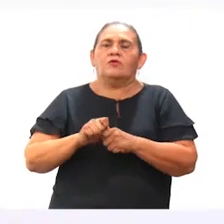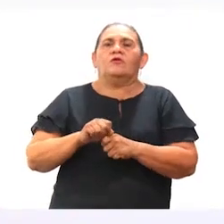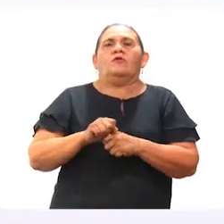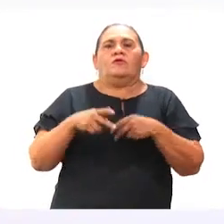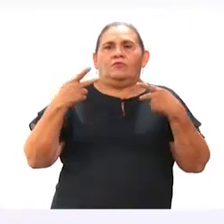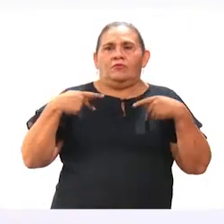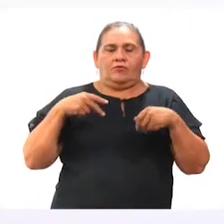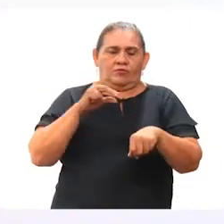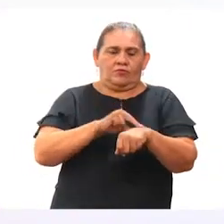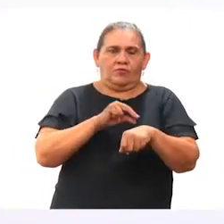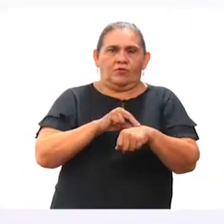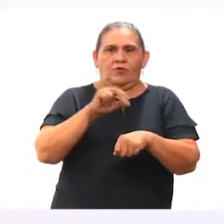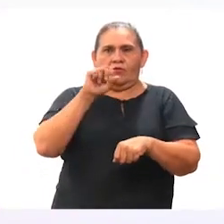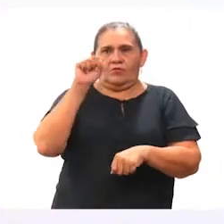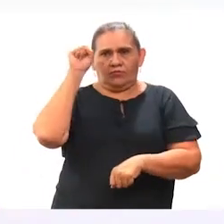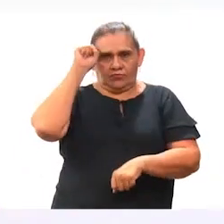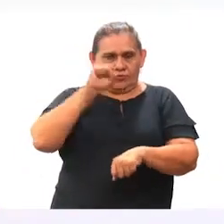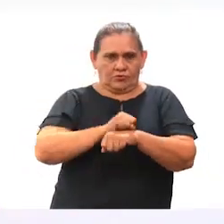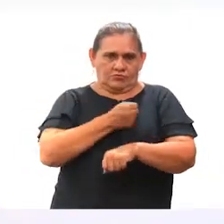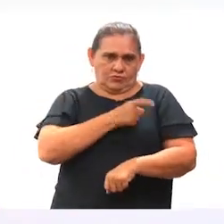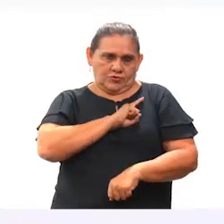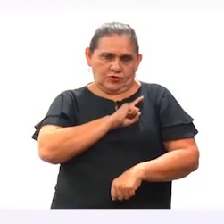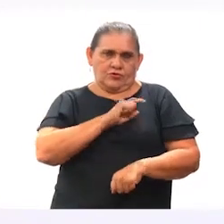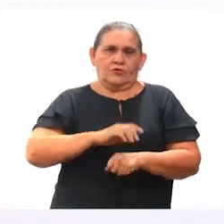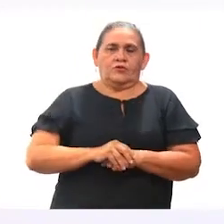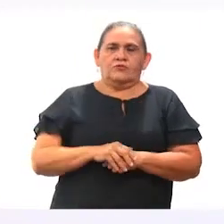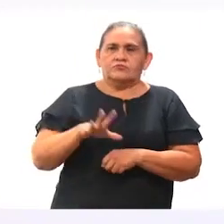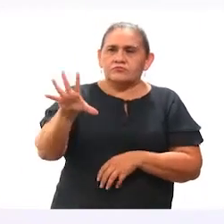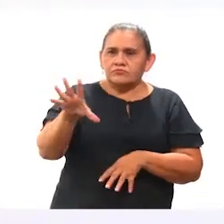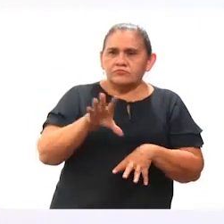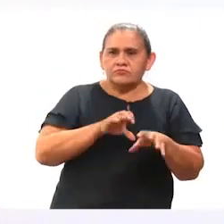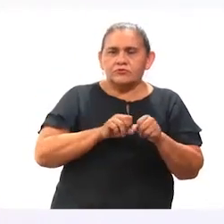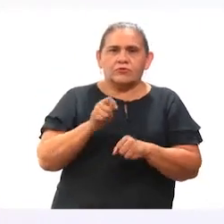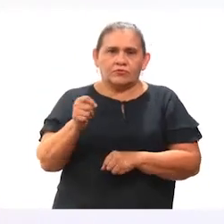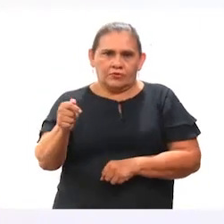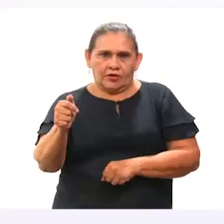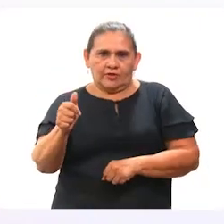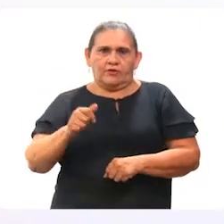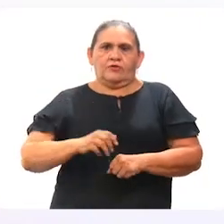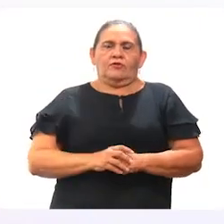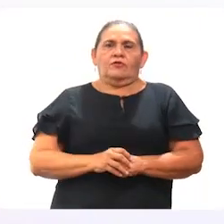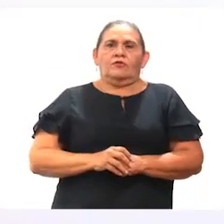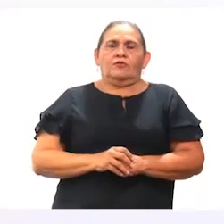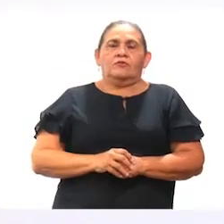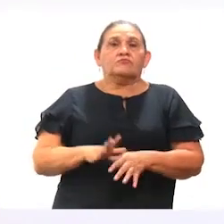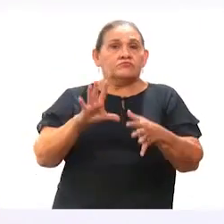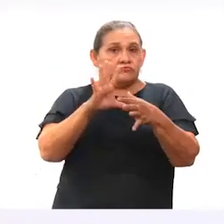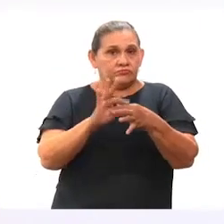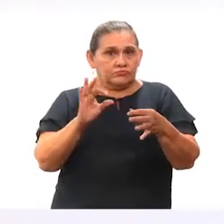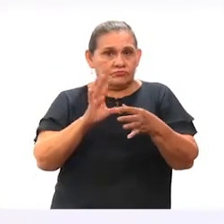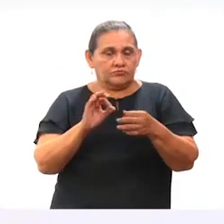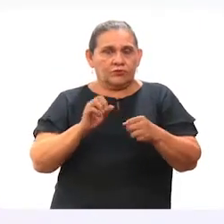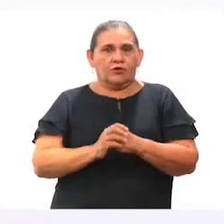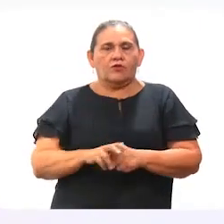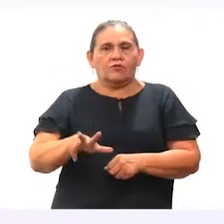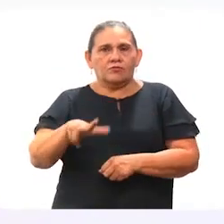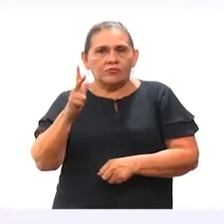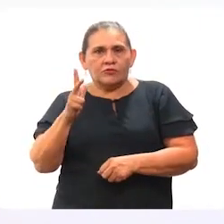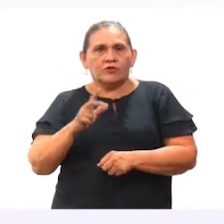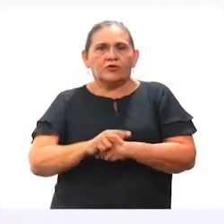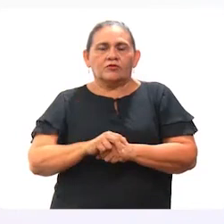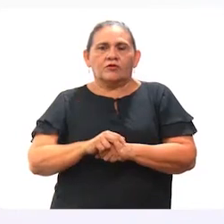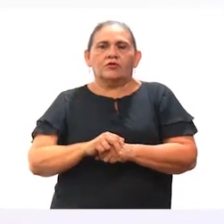de la Secretaría de Salud de Yucatán. Presentan síntomas leves. Como ya se mencionó, 13 de los